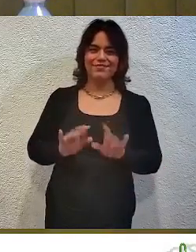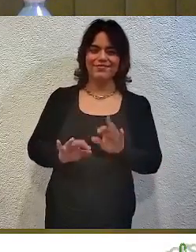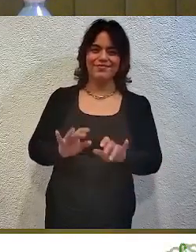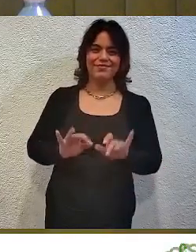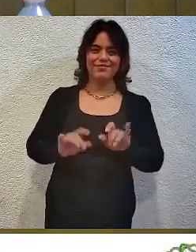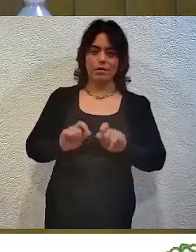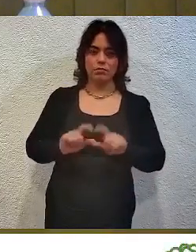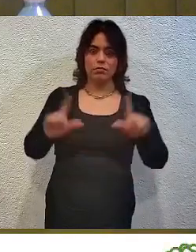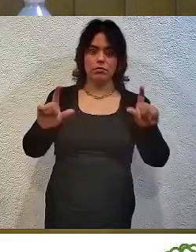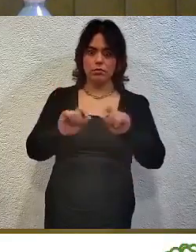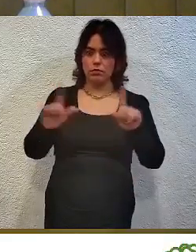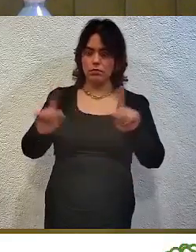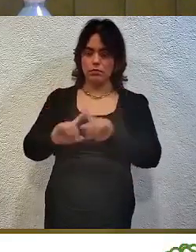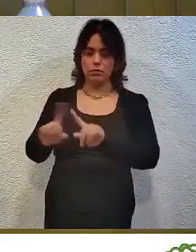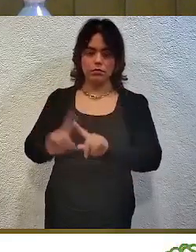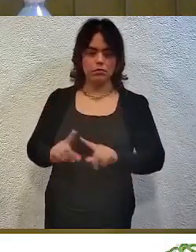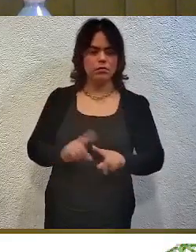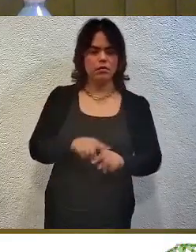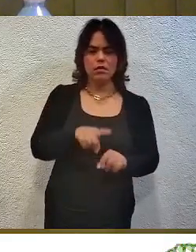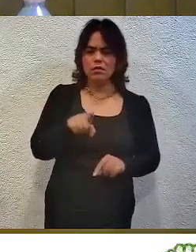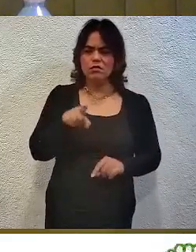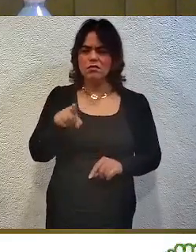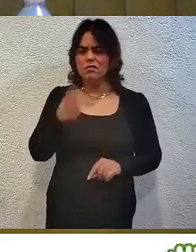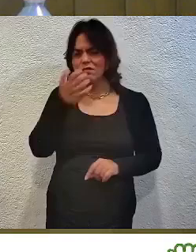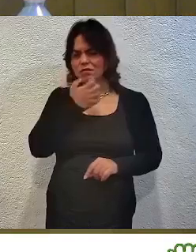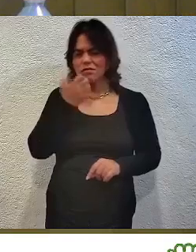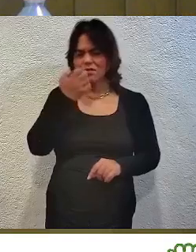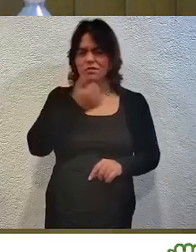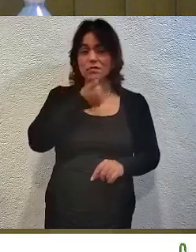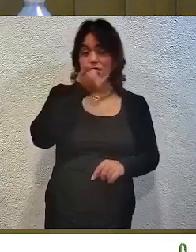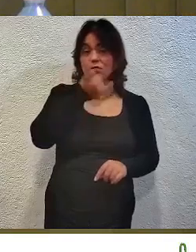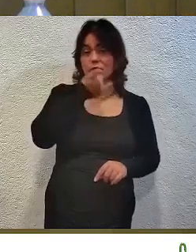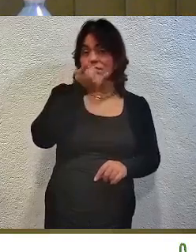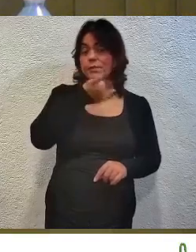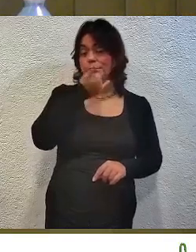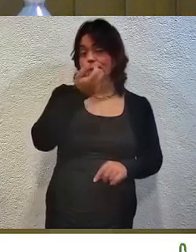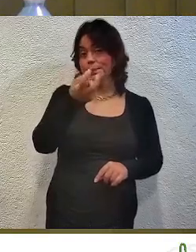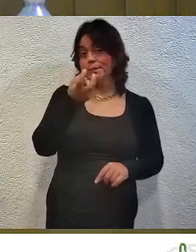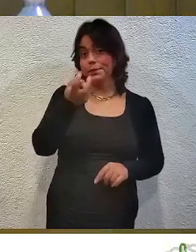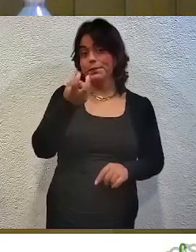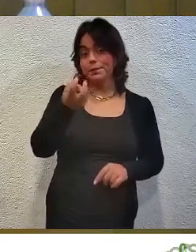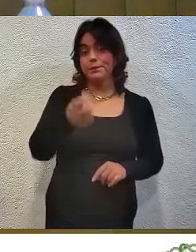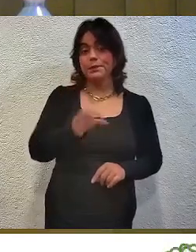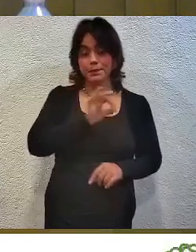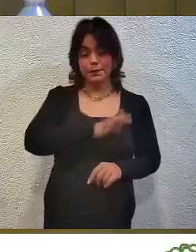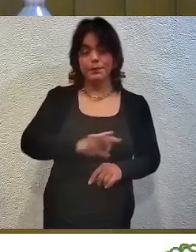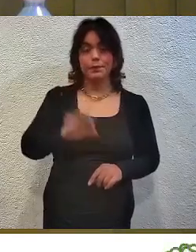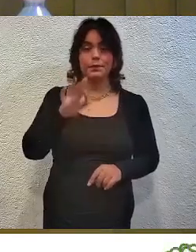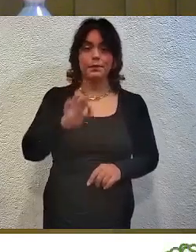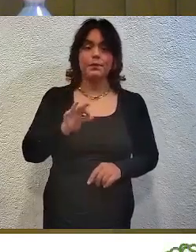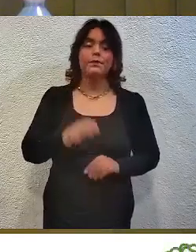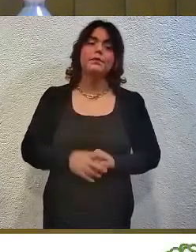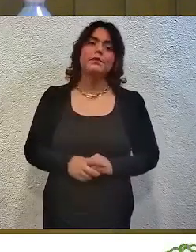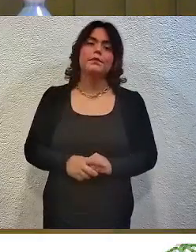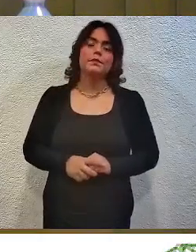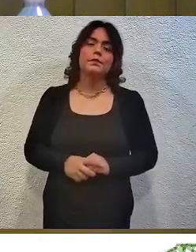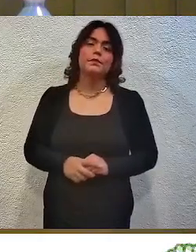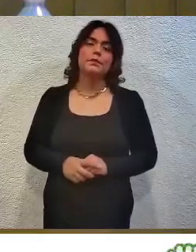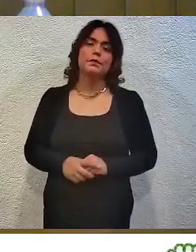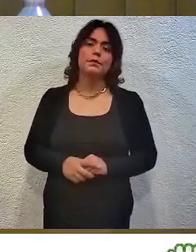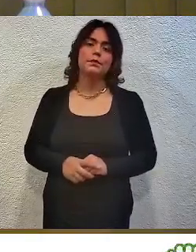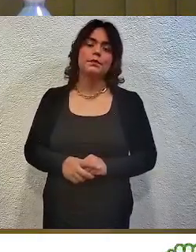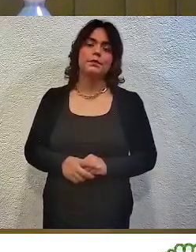dar el beneficio de la duda de algunos errores que se puedan cometer en cuanto a la entrega de X o